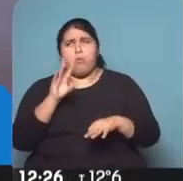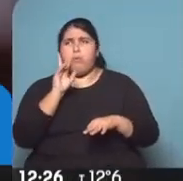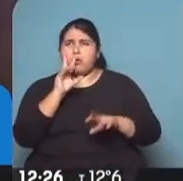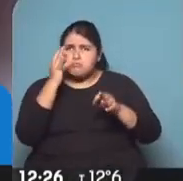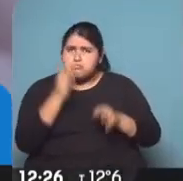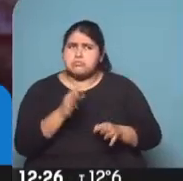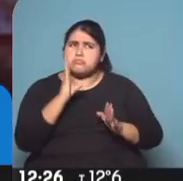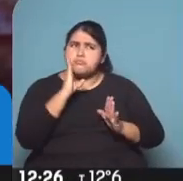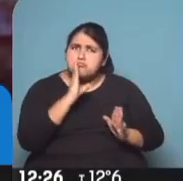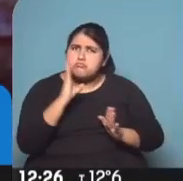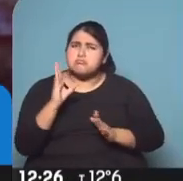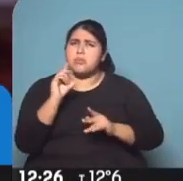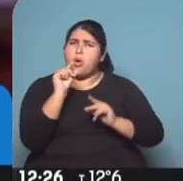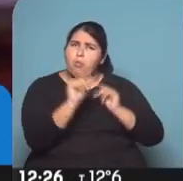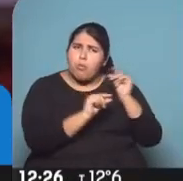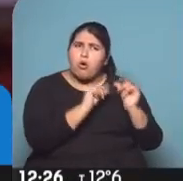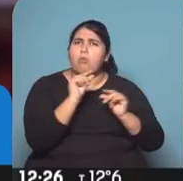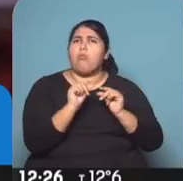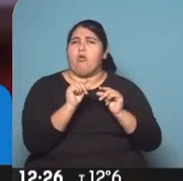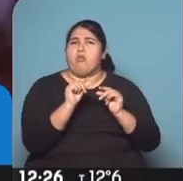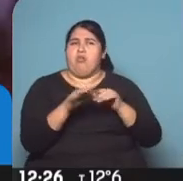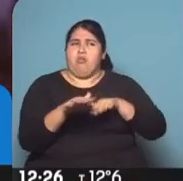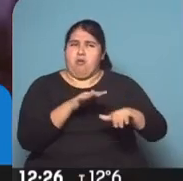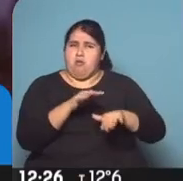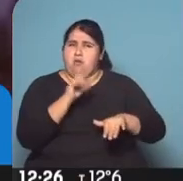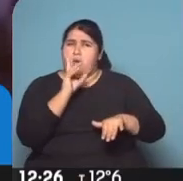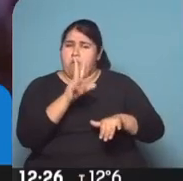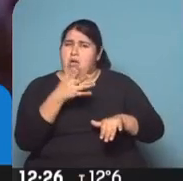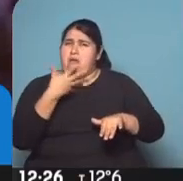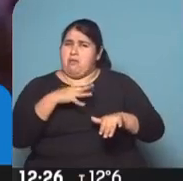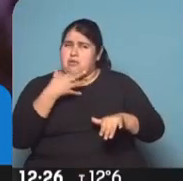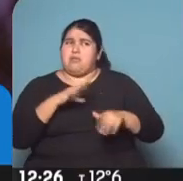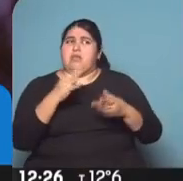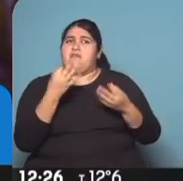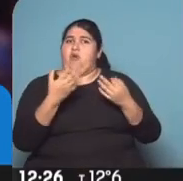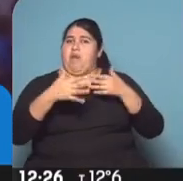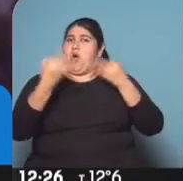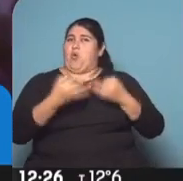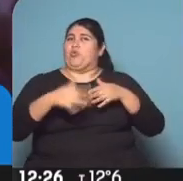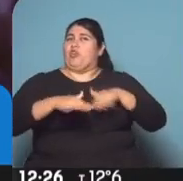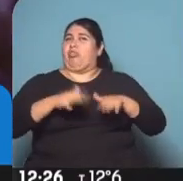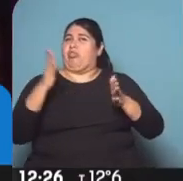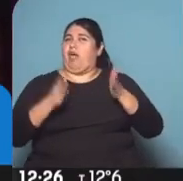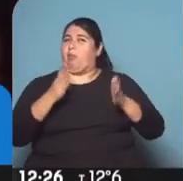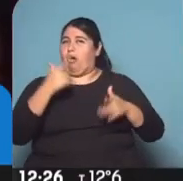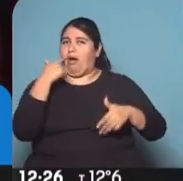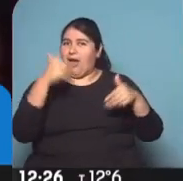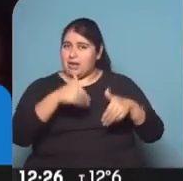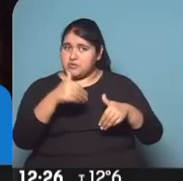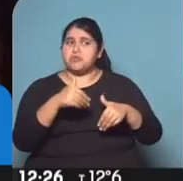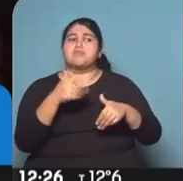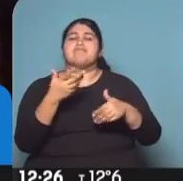más allá de un sesgo partidario y sobre todo entendiendo que estamos en un proceso eleccionario son declaraciones inoportunas